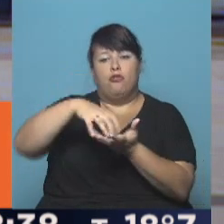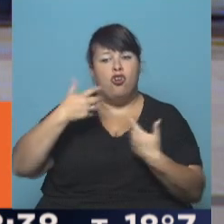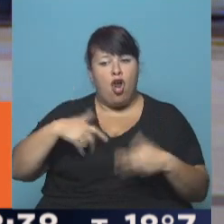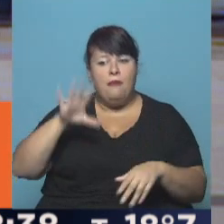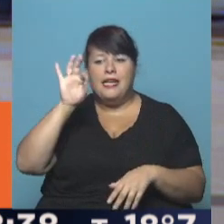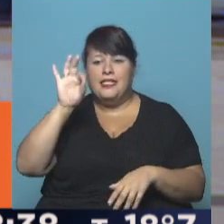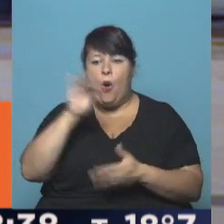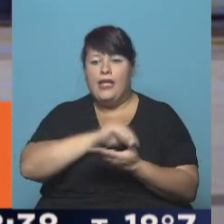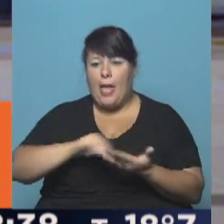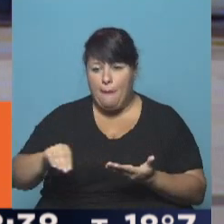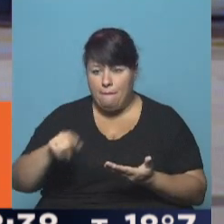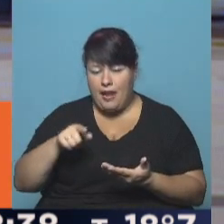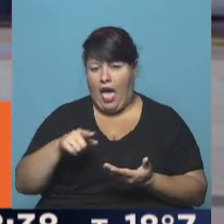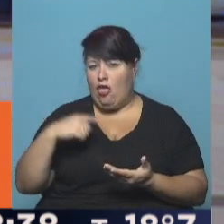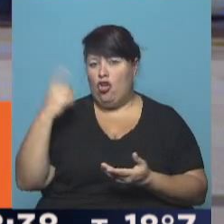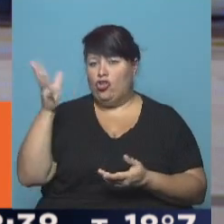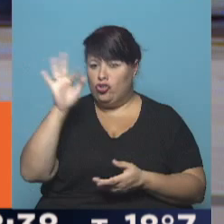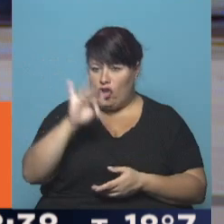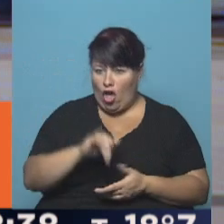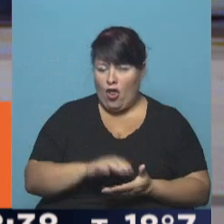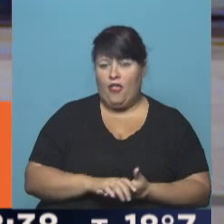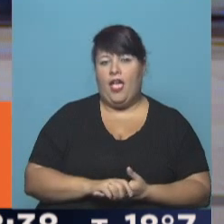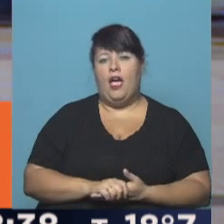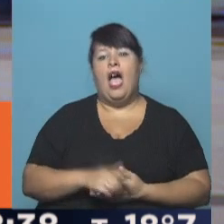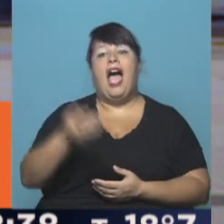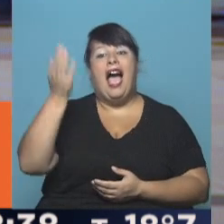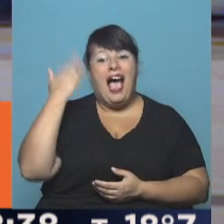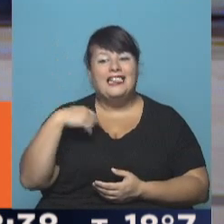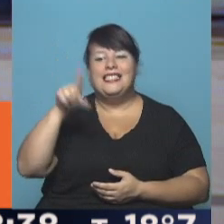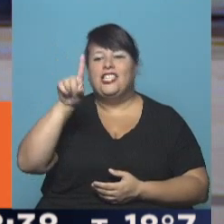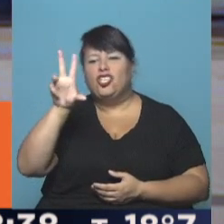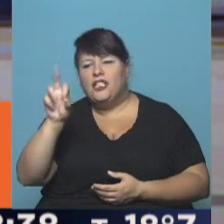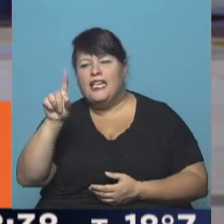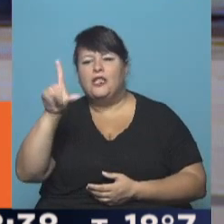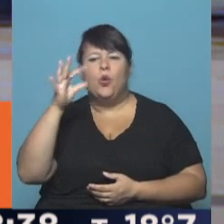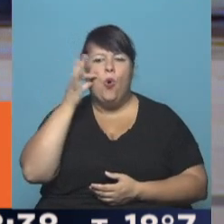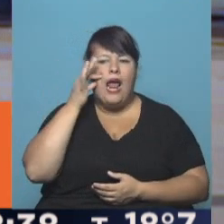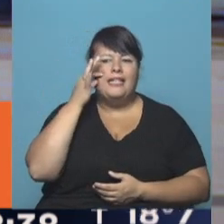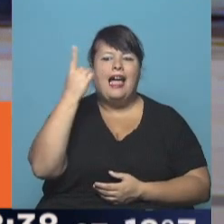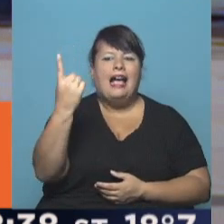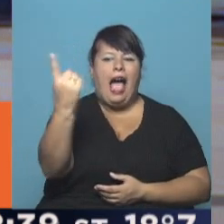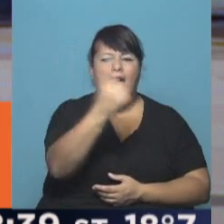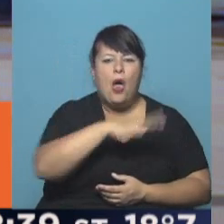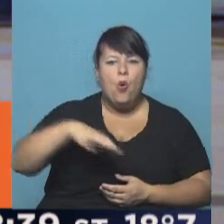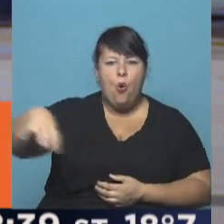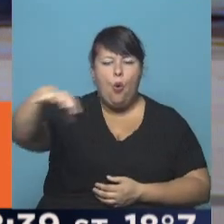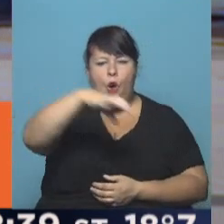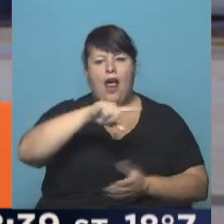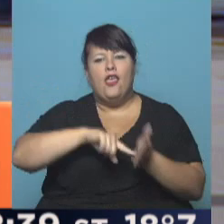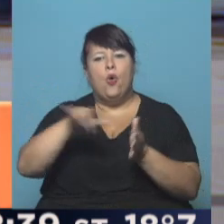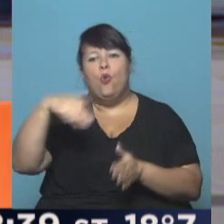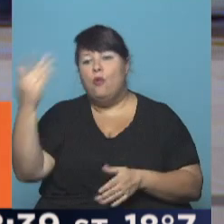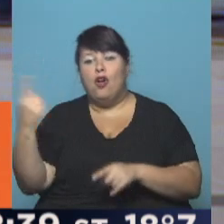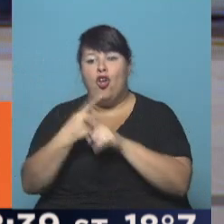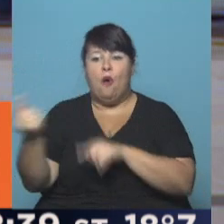tiene 50 empleados todos los días y ayer había 130 140 en cada lugar en cada agencia del conurbano